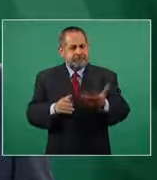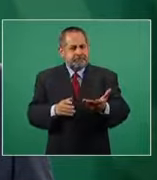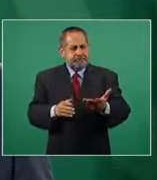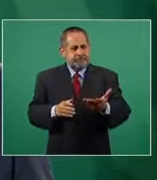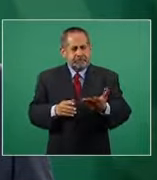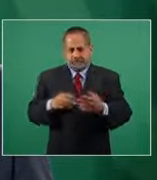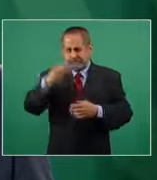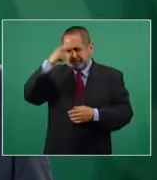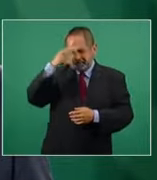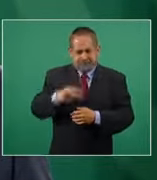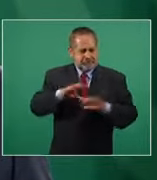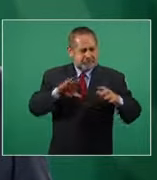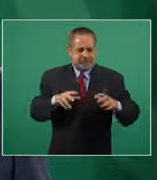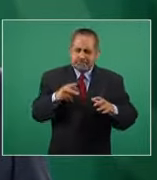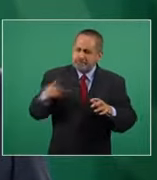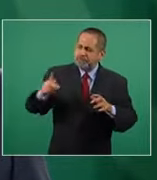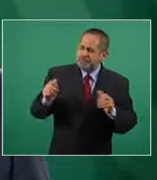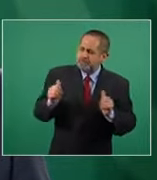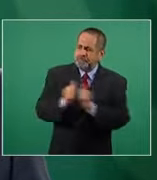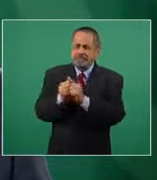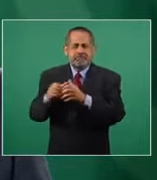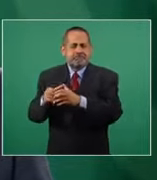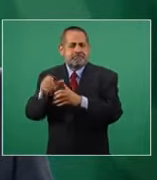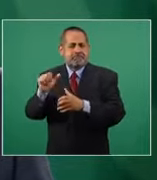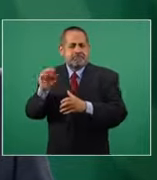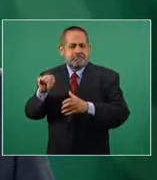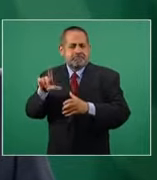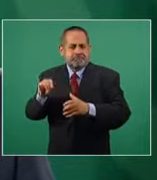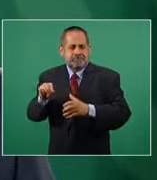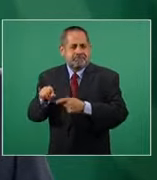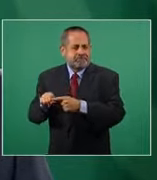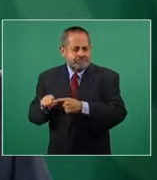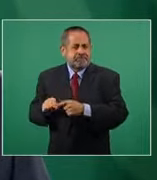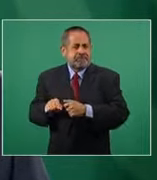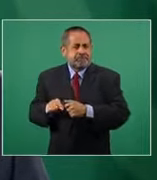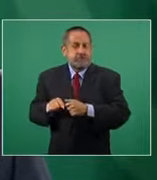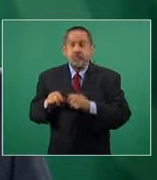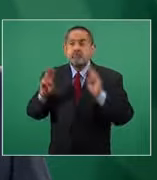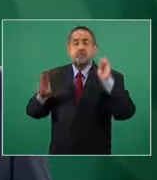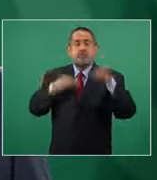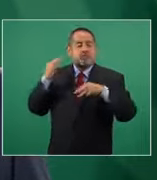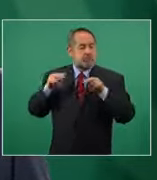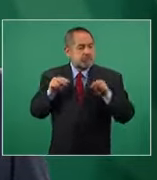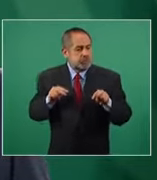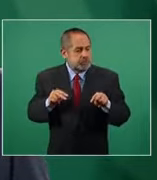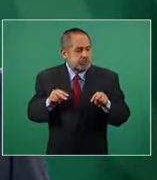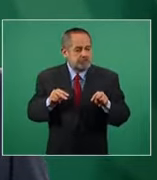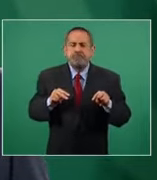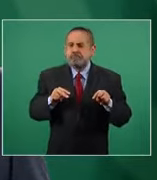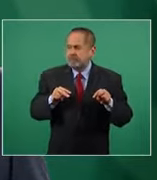de Andrés Manuel López Obrador. Que a la vista del mundo es otro México.